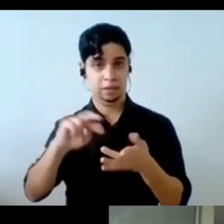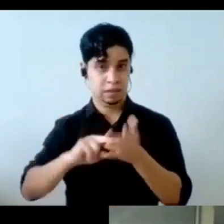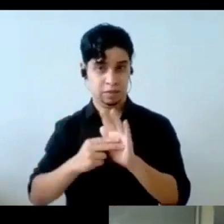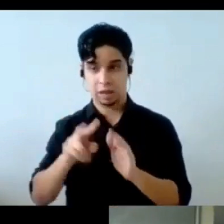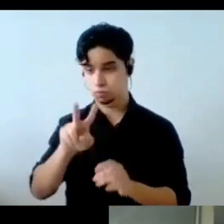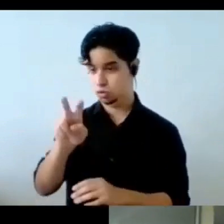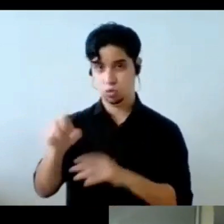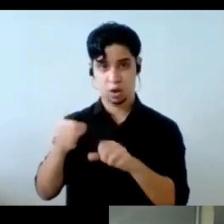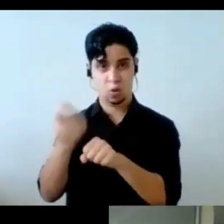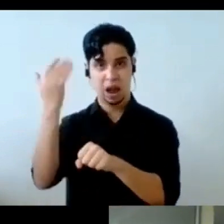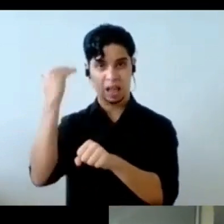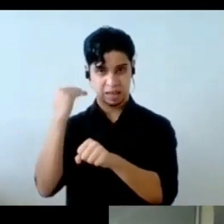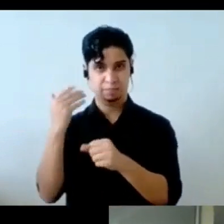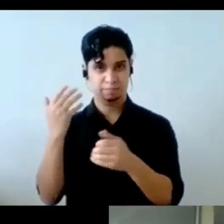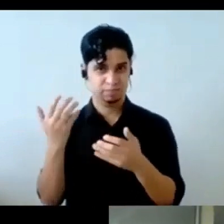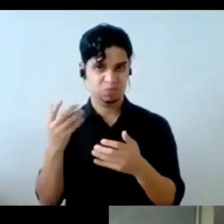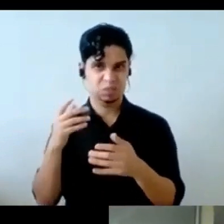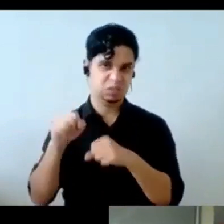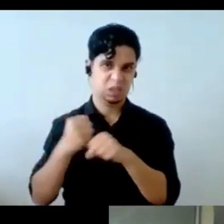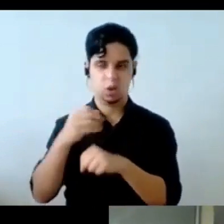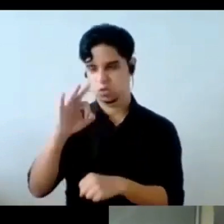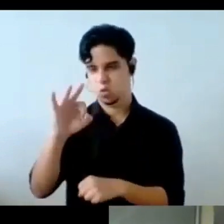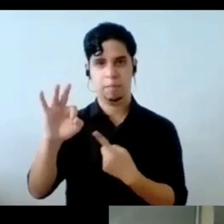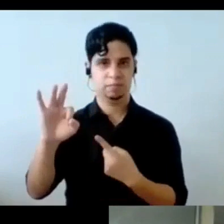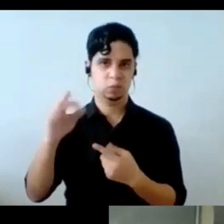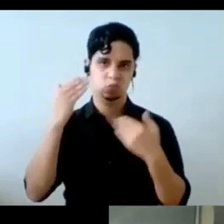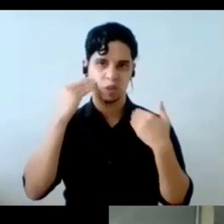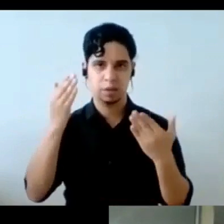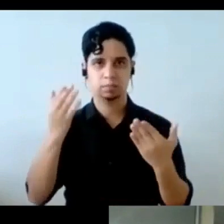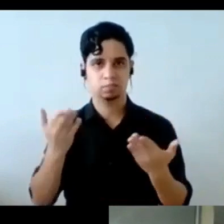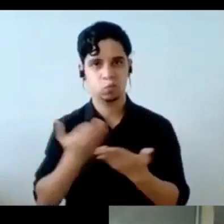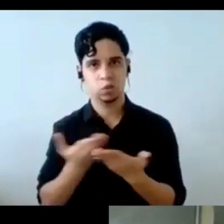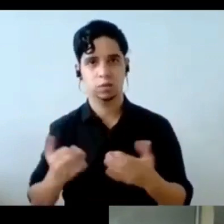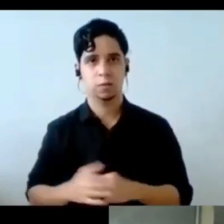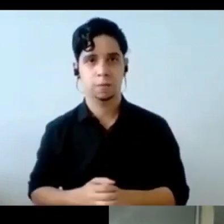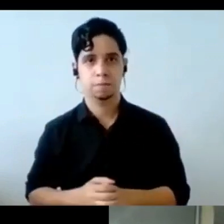allá atrás. Sí, siglo XIX. ¿Ves? Sí, lo hice una vez.